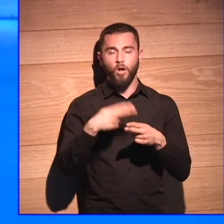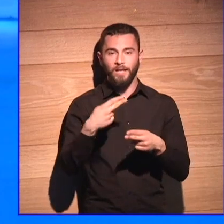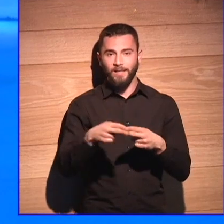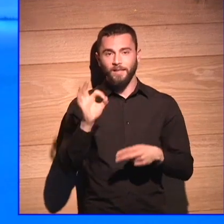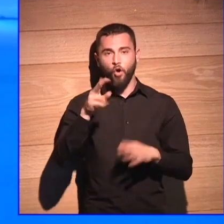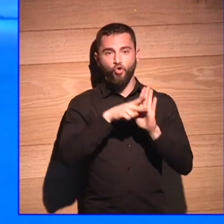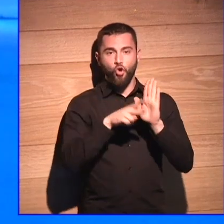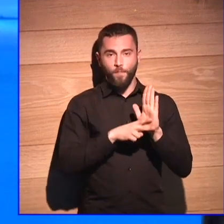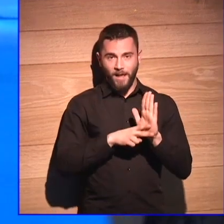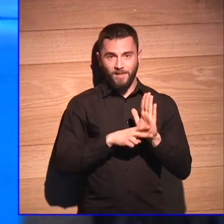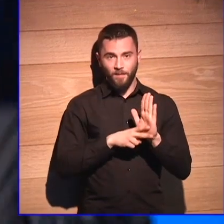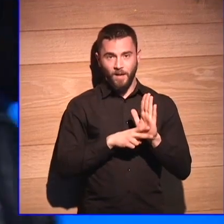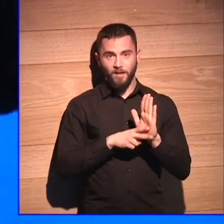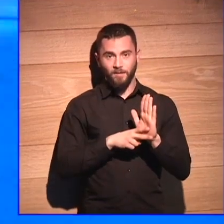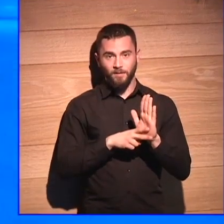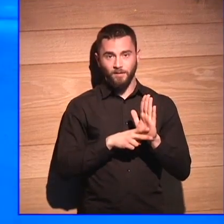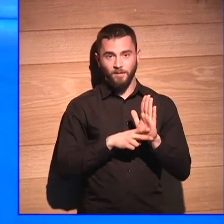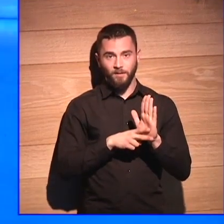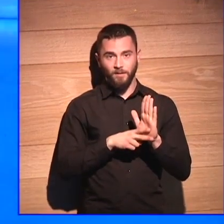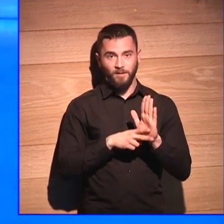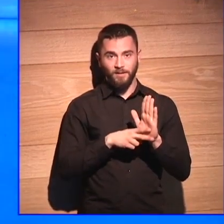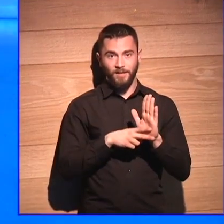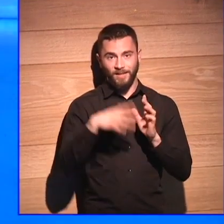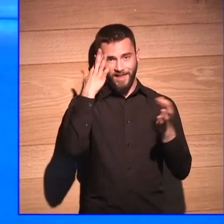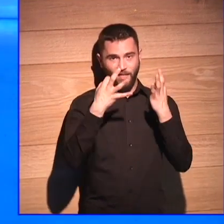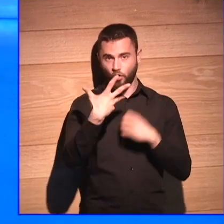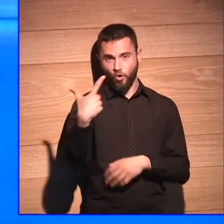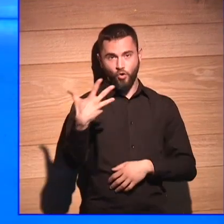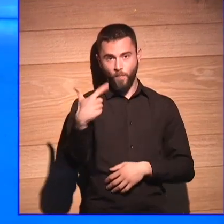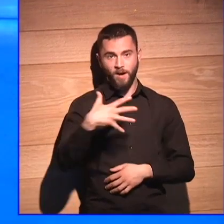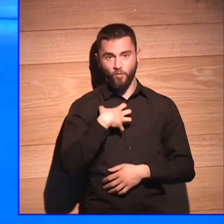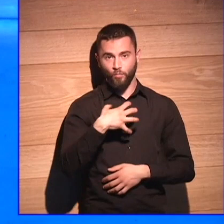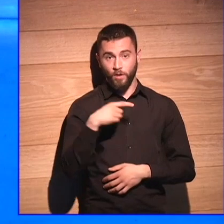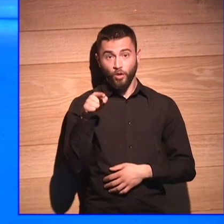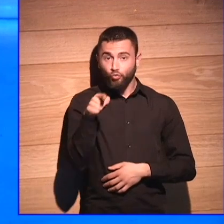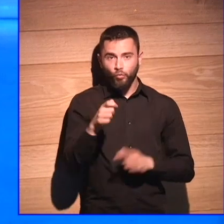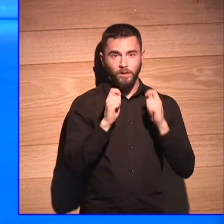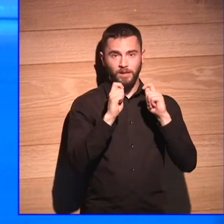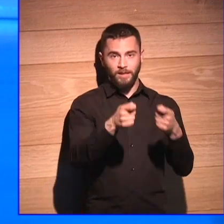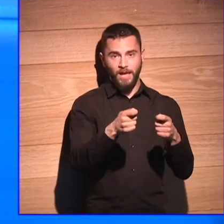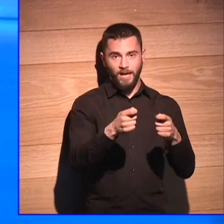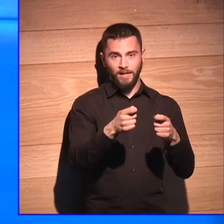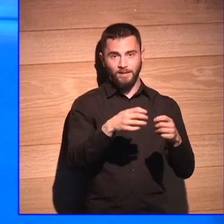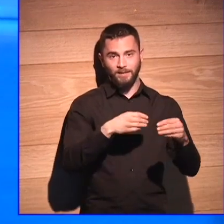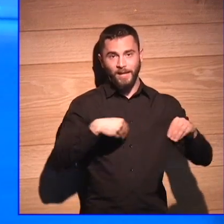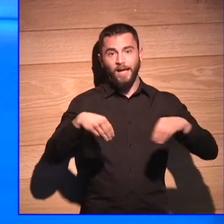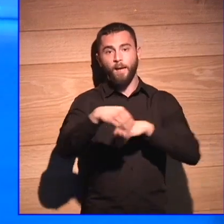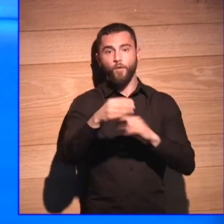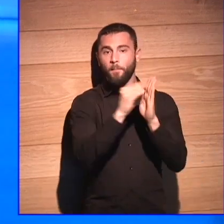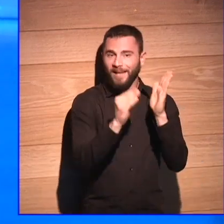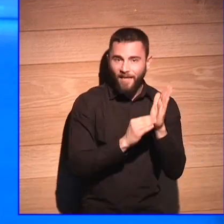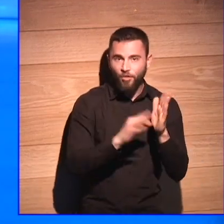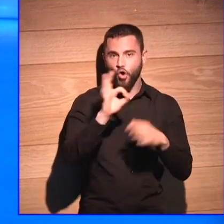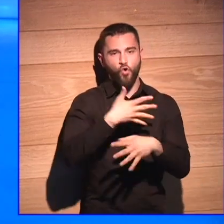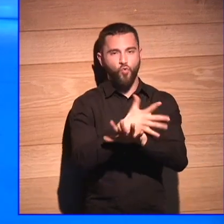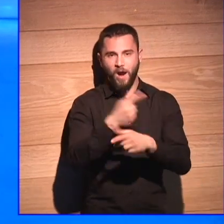la normativa es que no te pueden robar los datos, sino que tú los das a cambio de una aplicación, a cambio de poder jugar